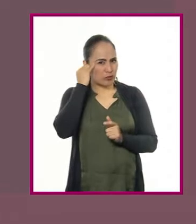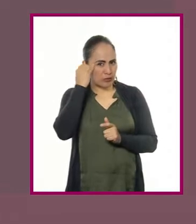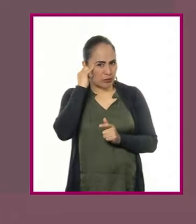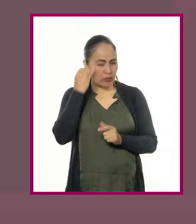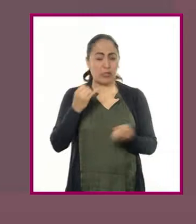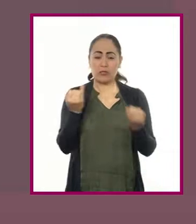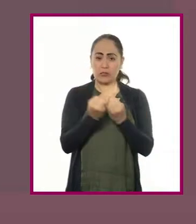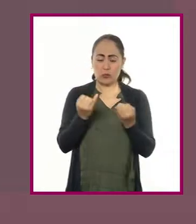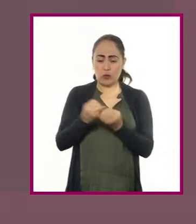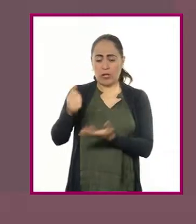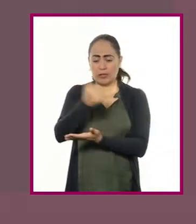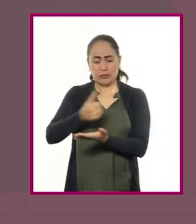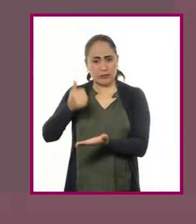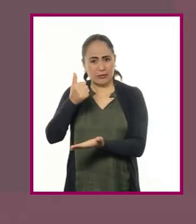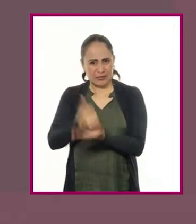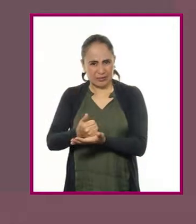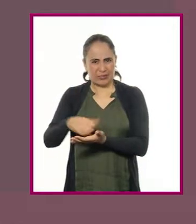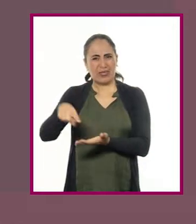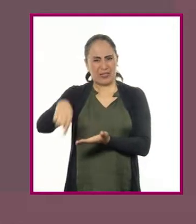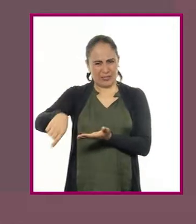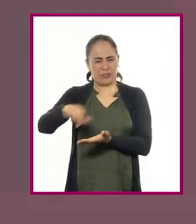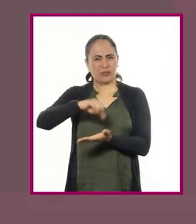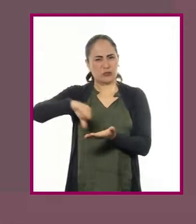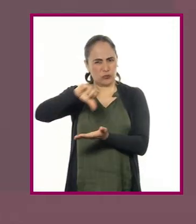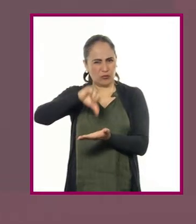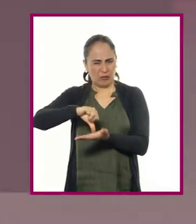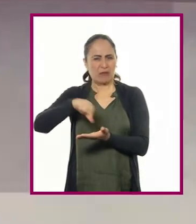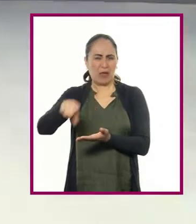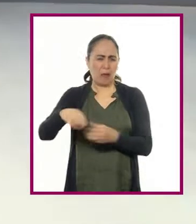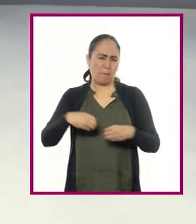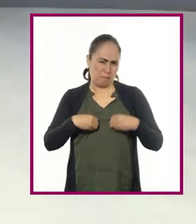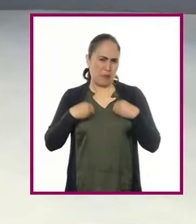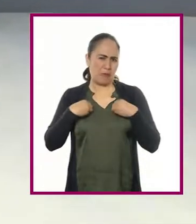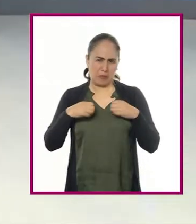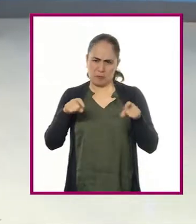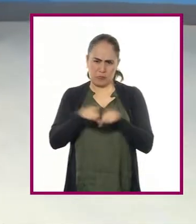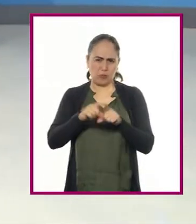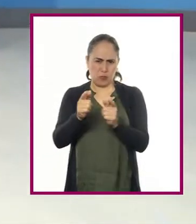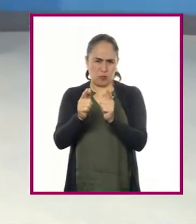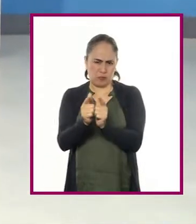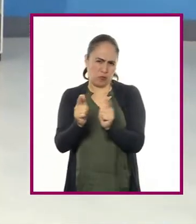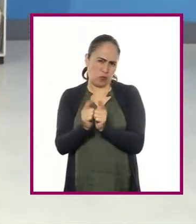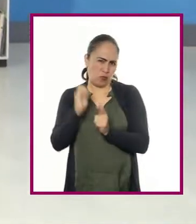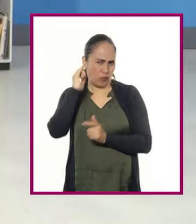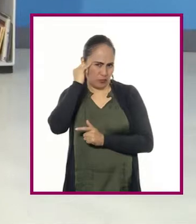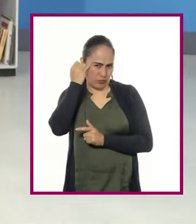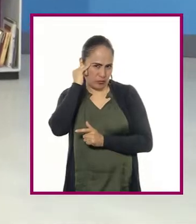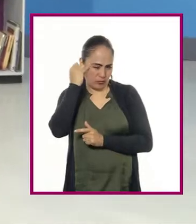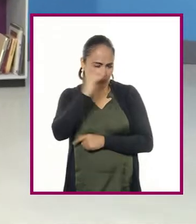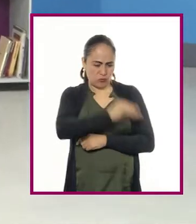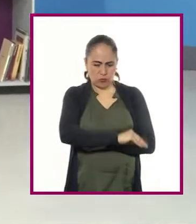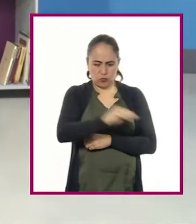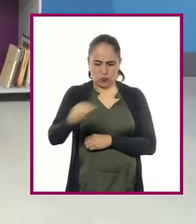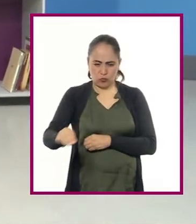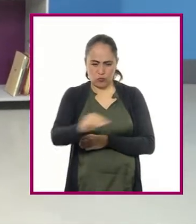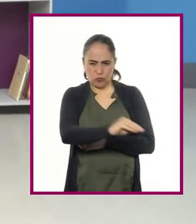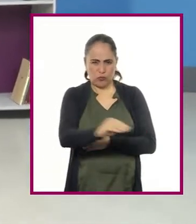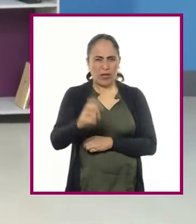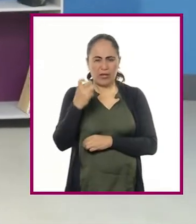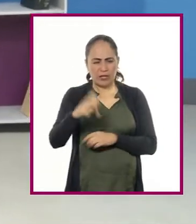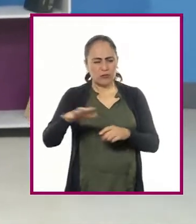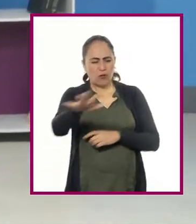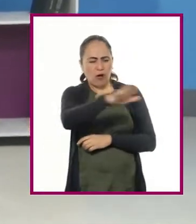también comenzaron a habitar indígenas. Esta situación se repetía en diferentes lugares del